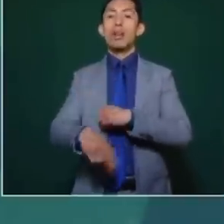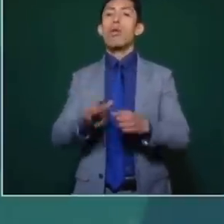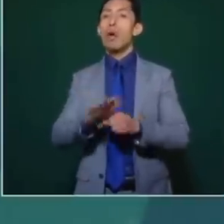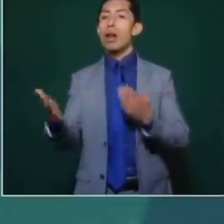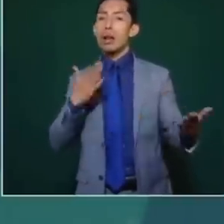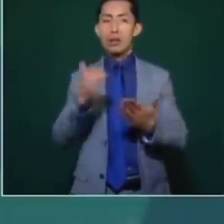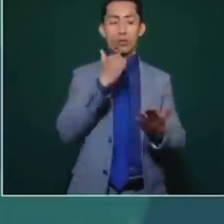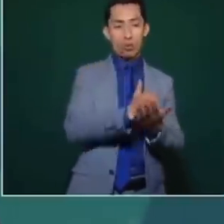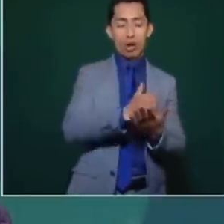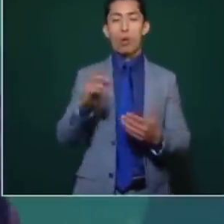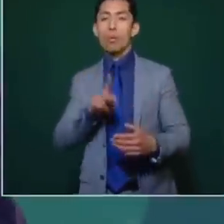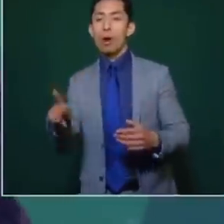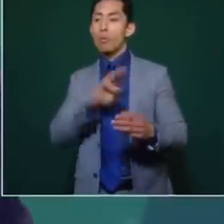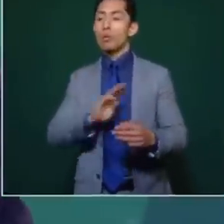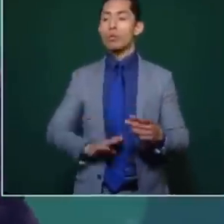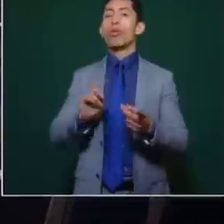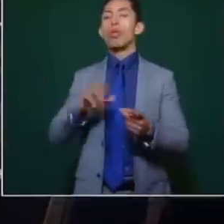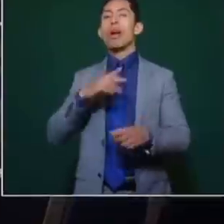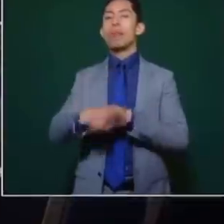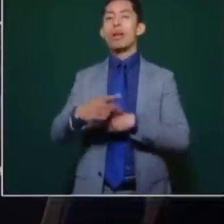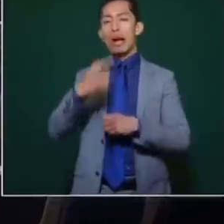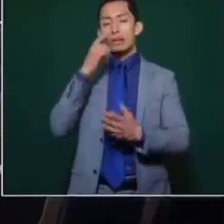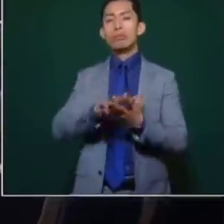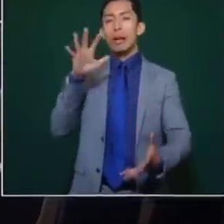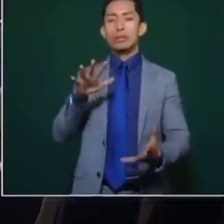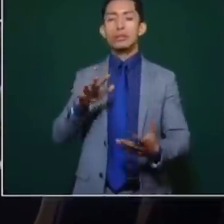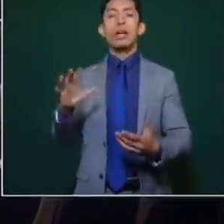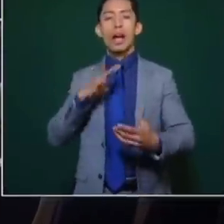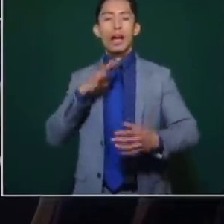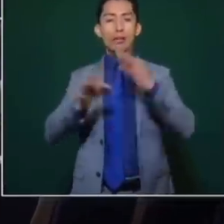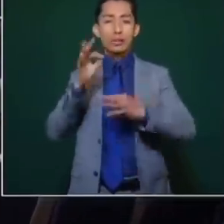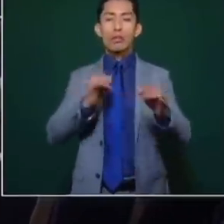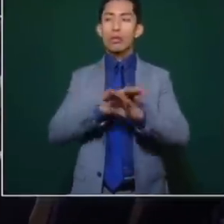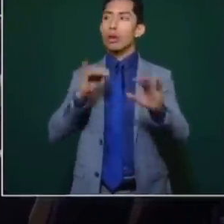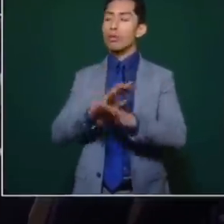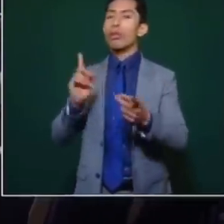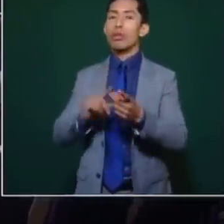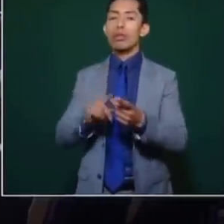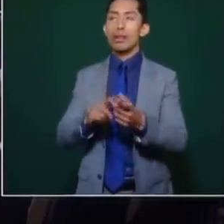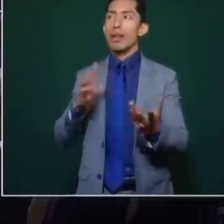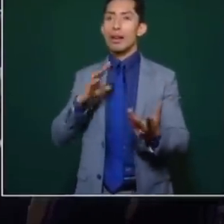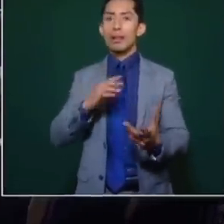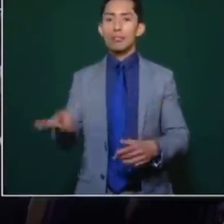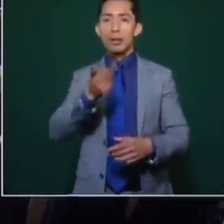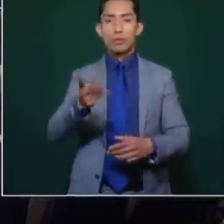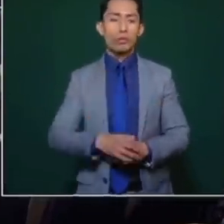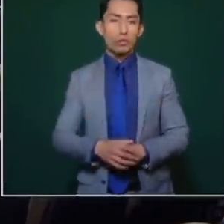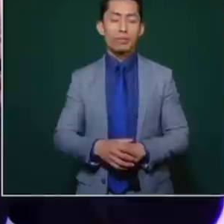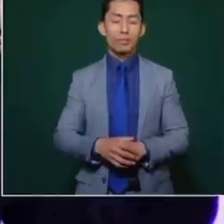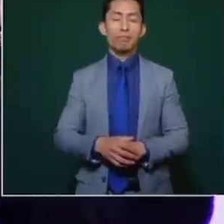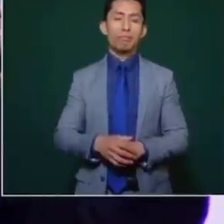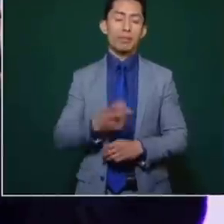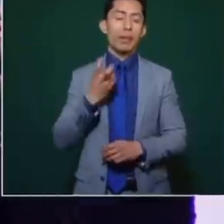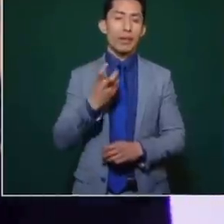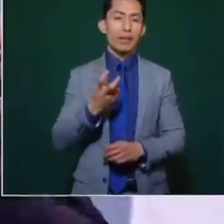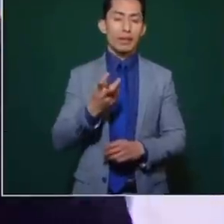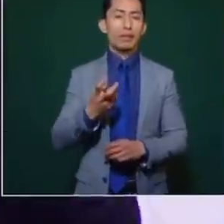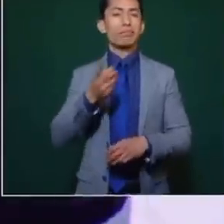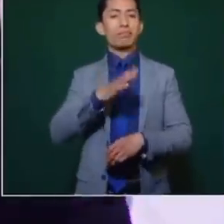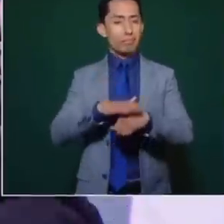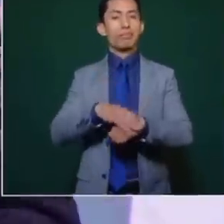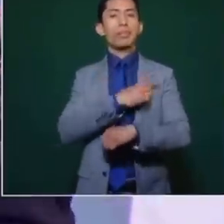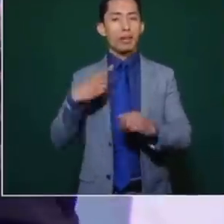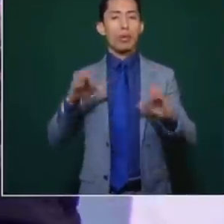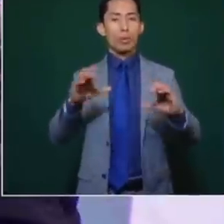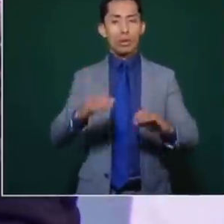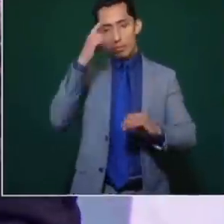riesgo? ¿Dónde se hace el periodismo a ras de tierra? Entonces, es parte de lo que tenemos que cuidar, ¿no?,